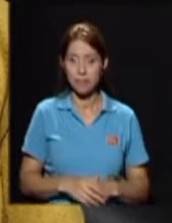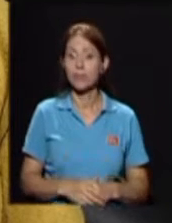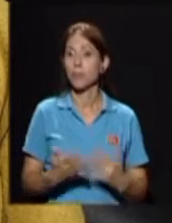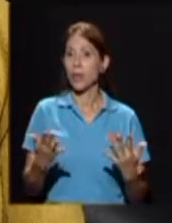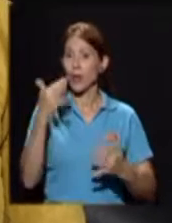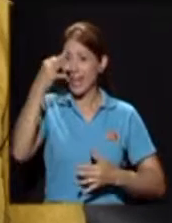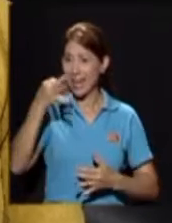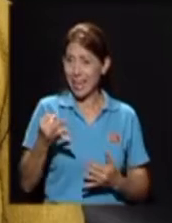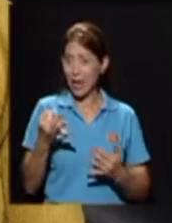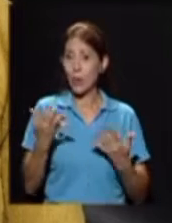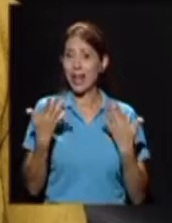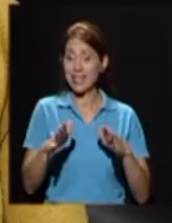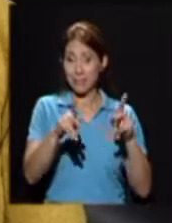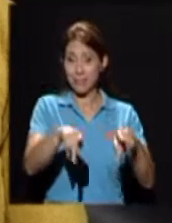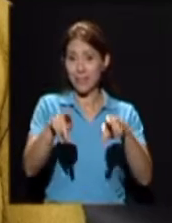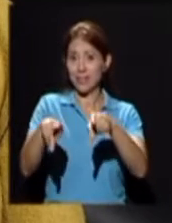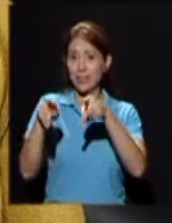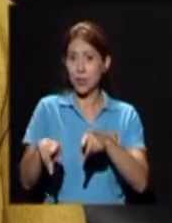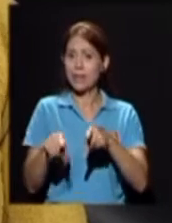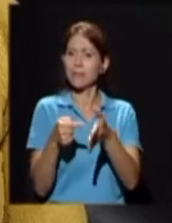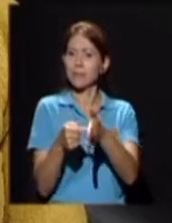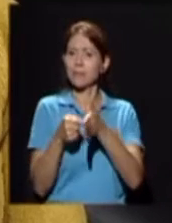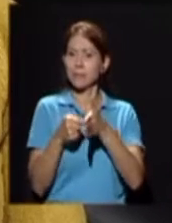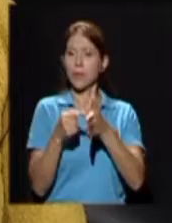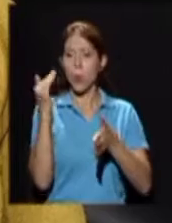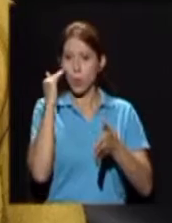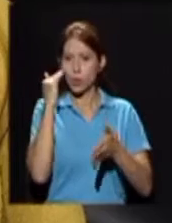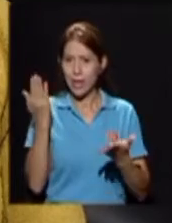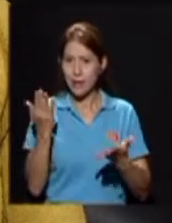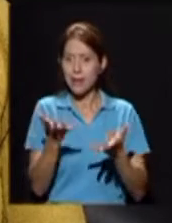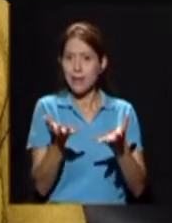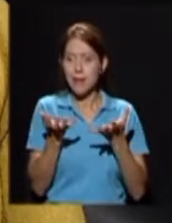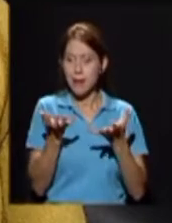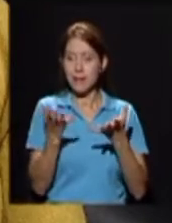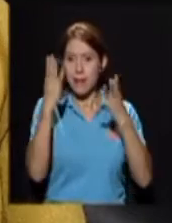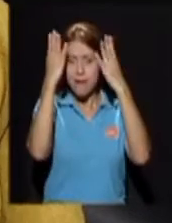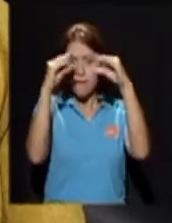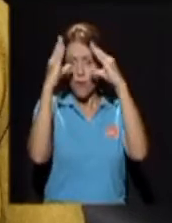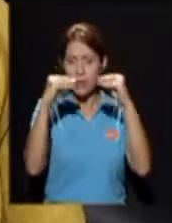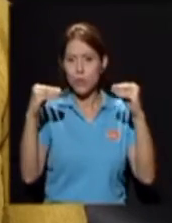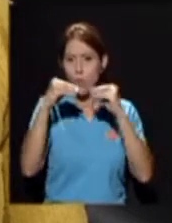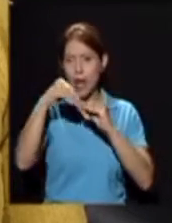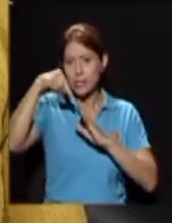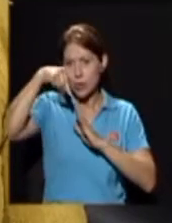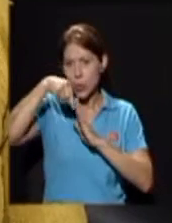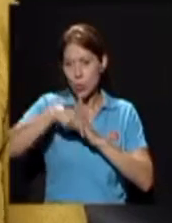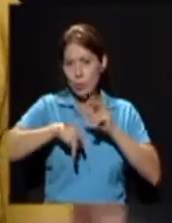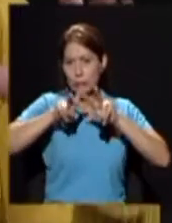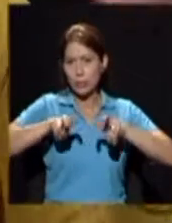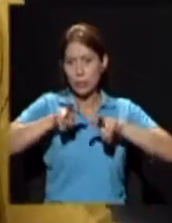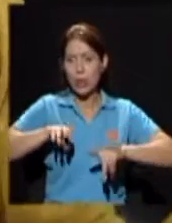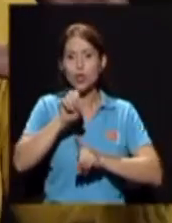más sentida en la ciudadanía de conocer y de tener información más a profundidad sobre